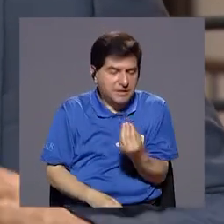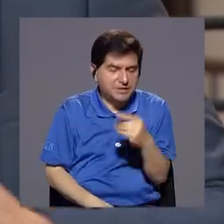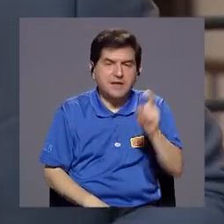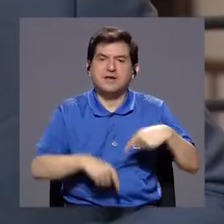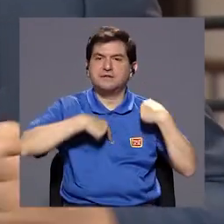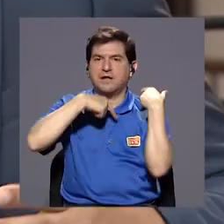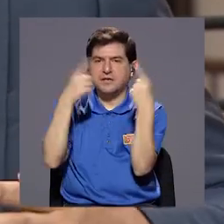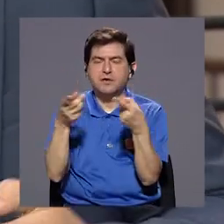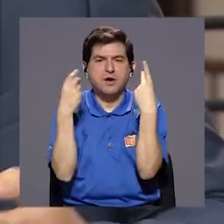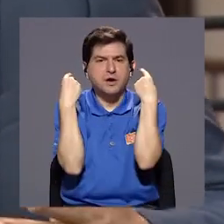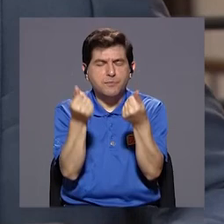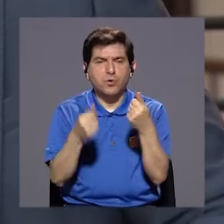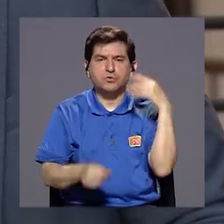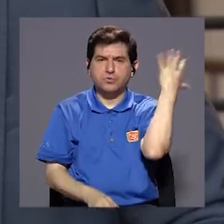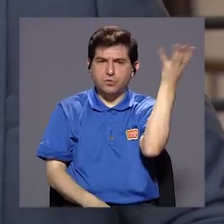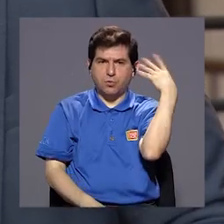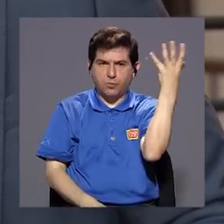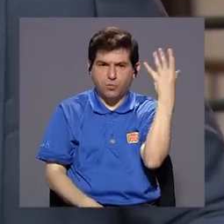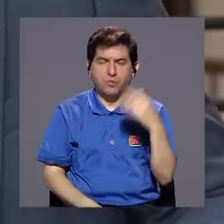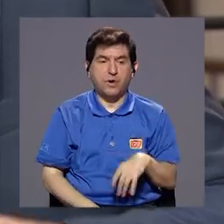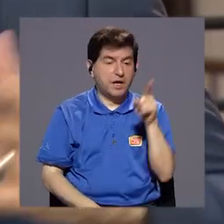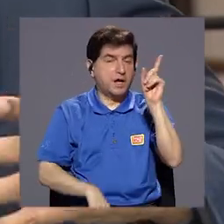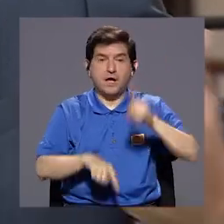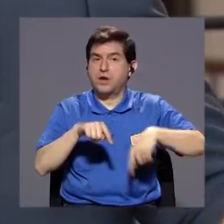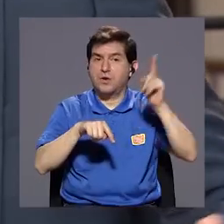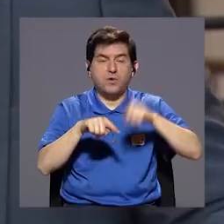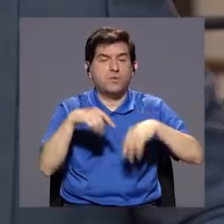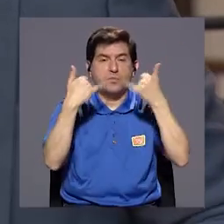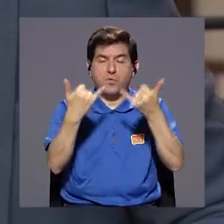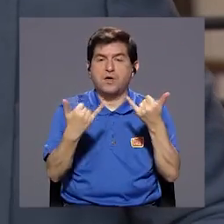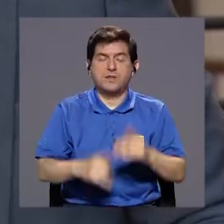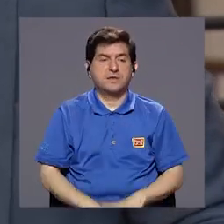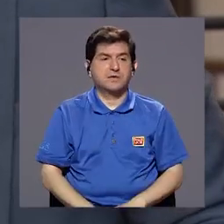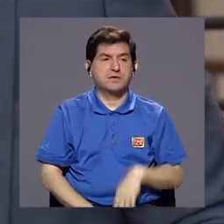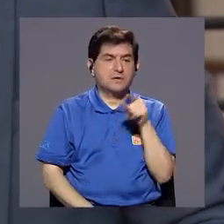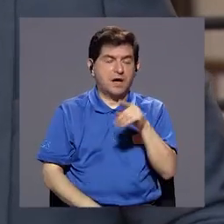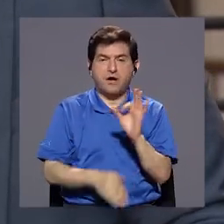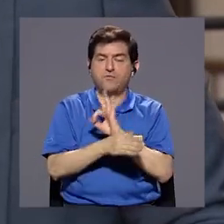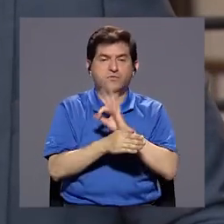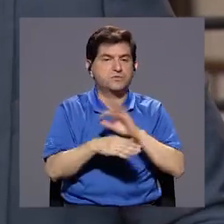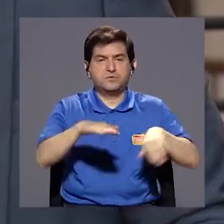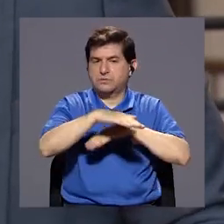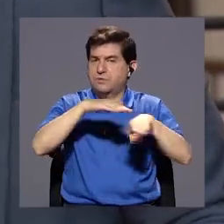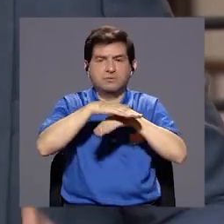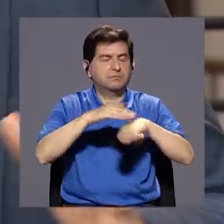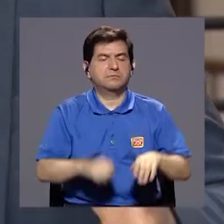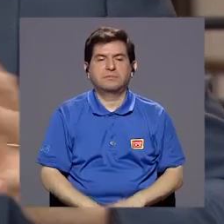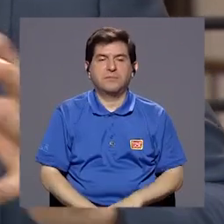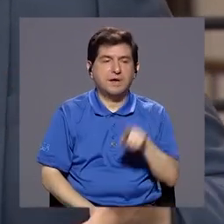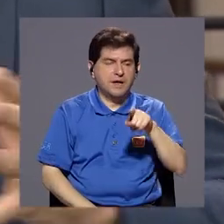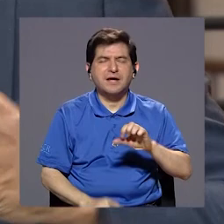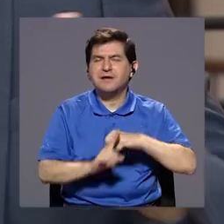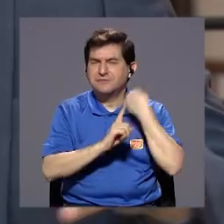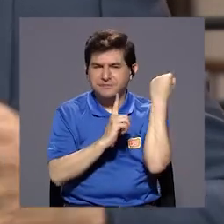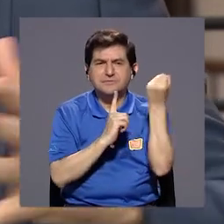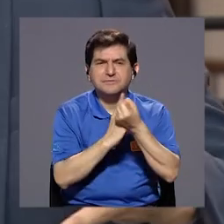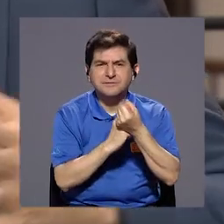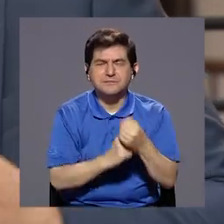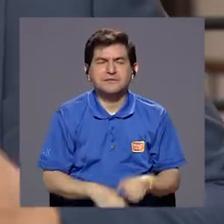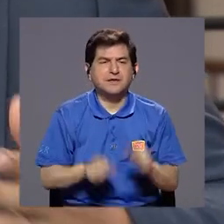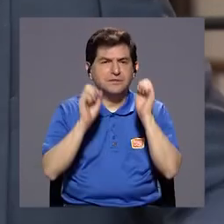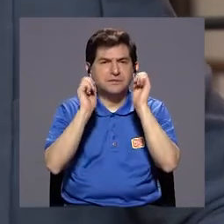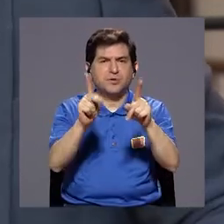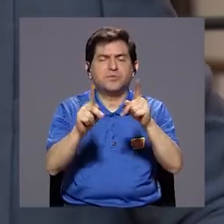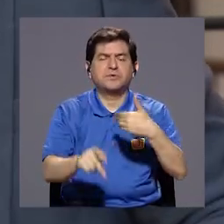y hay que trasladarla en una ambulancia porque es incapaz completamente para hacer sus funciones básicas. En ese rango